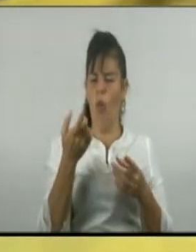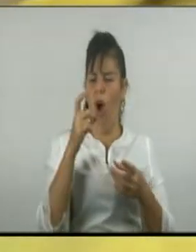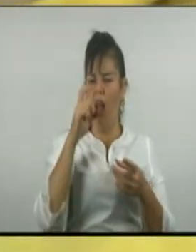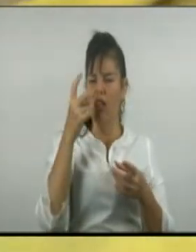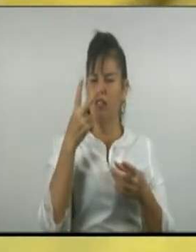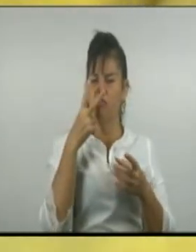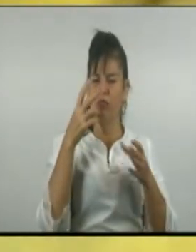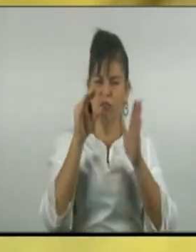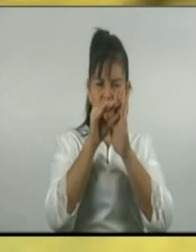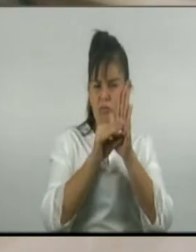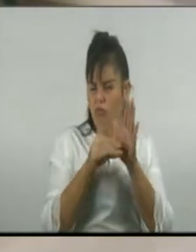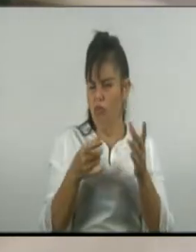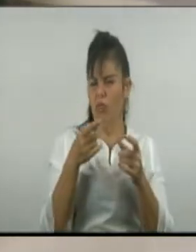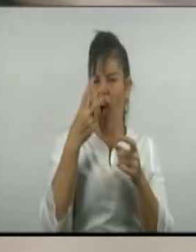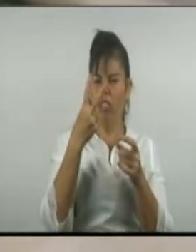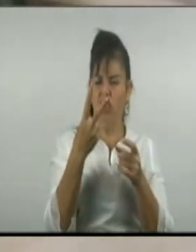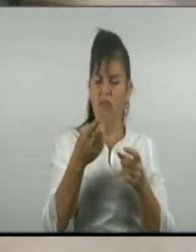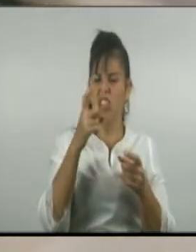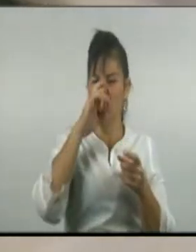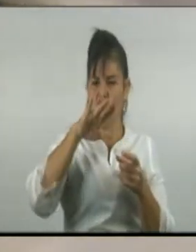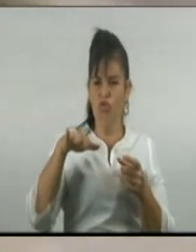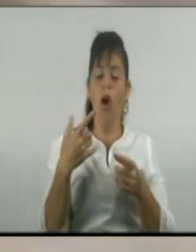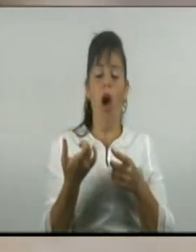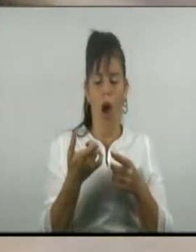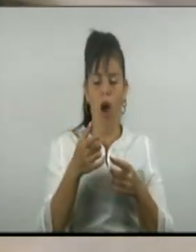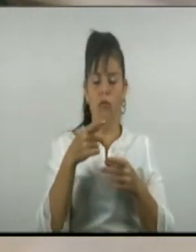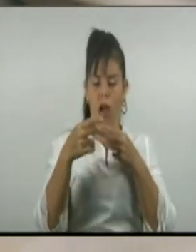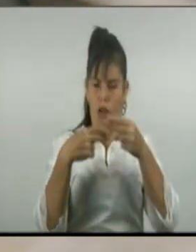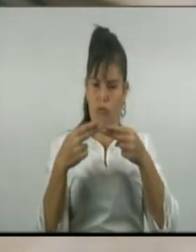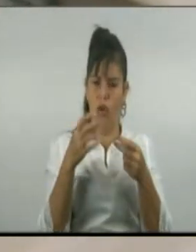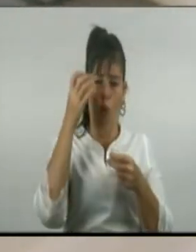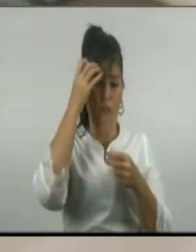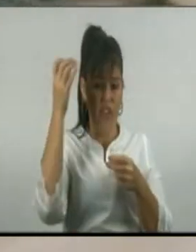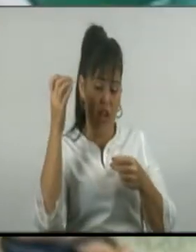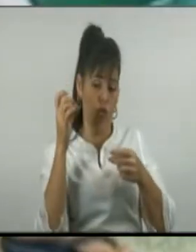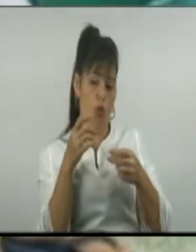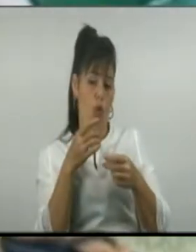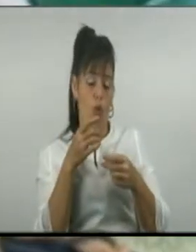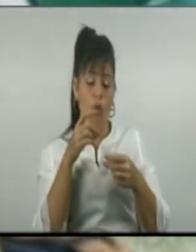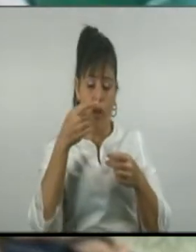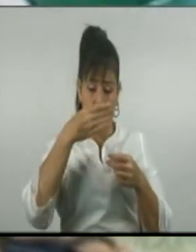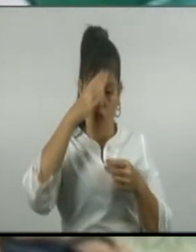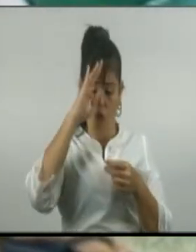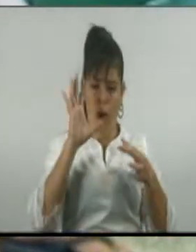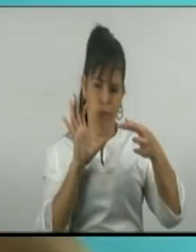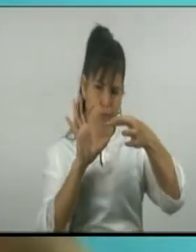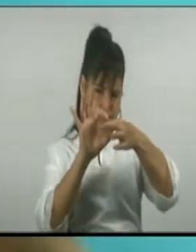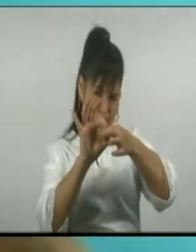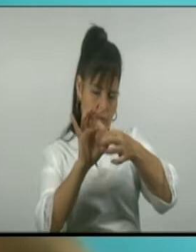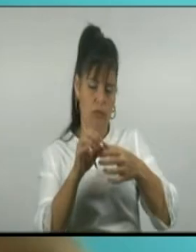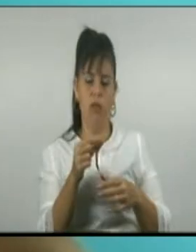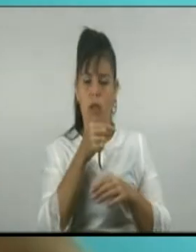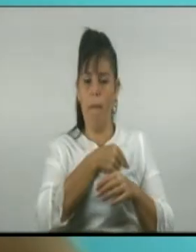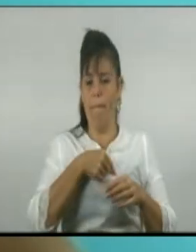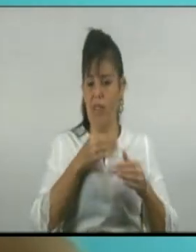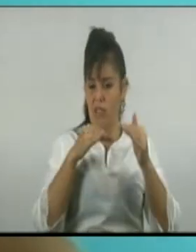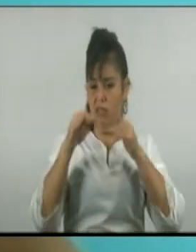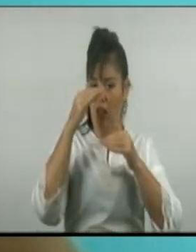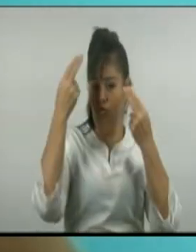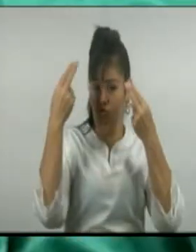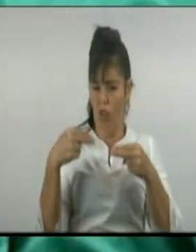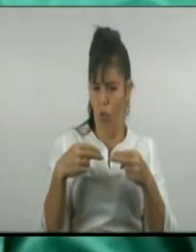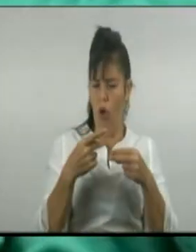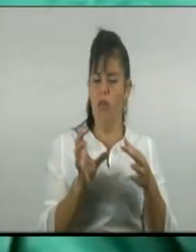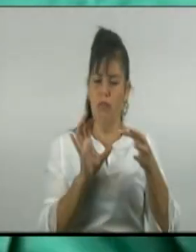programa iberoamericano de bancos de leche humana con el gobierno cubano y el ministerio de salud pública en nuestro país